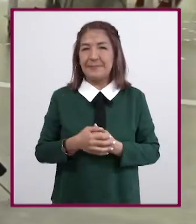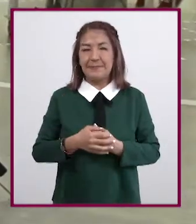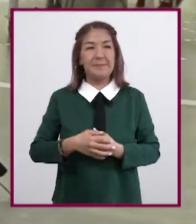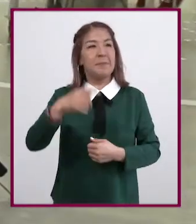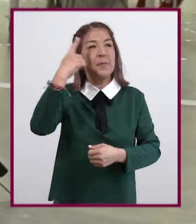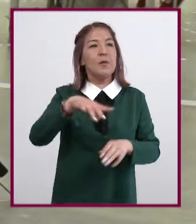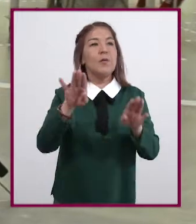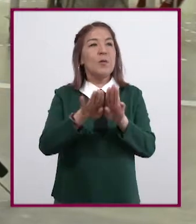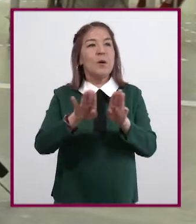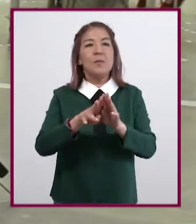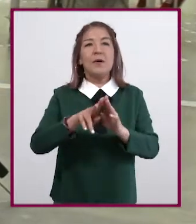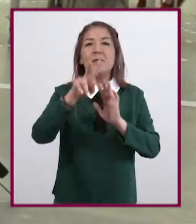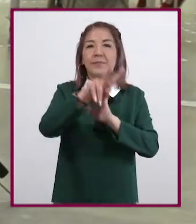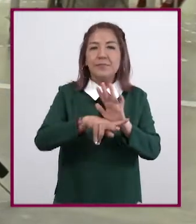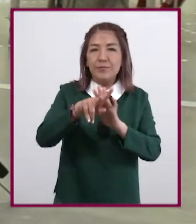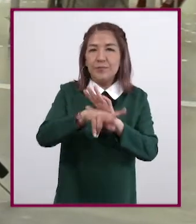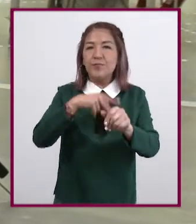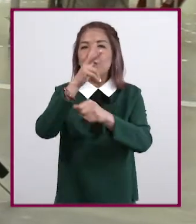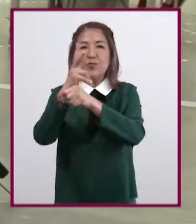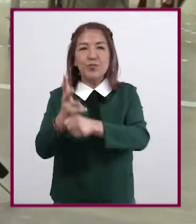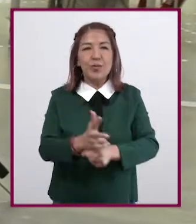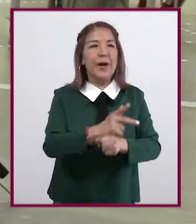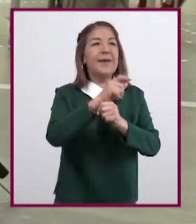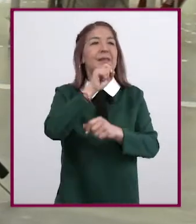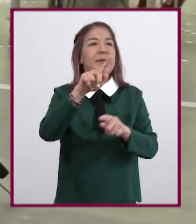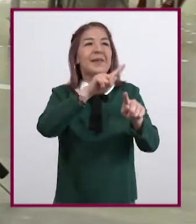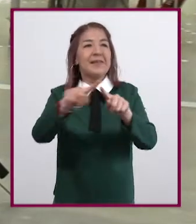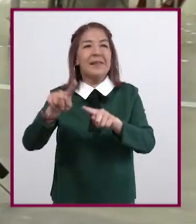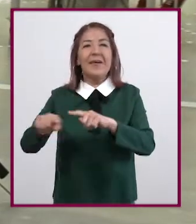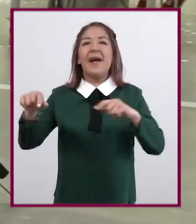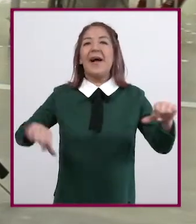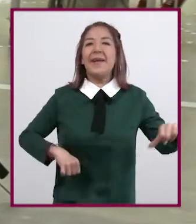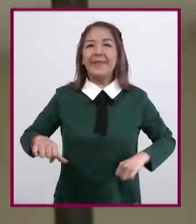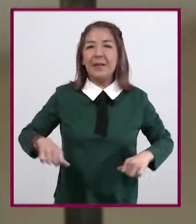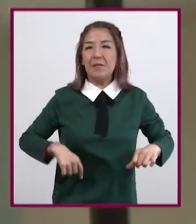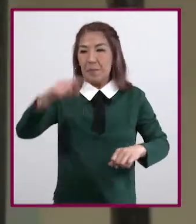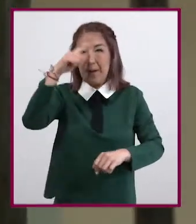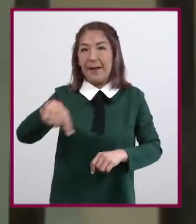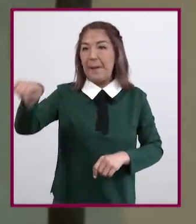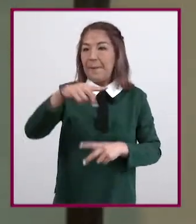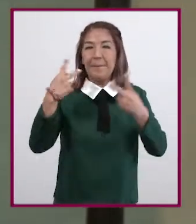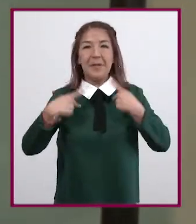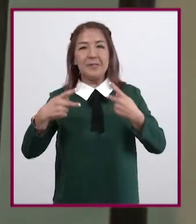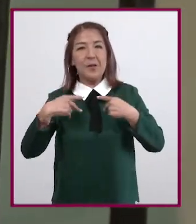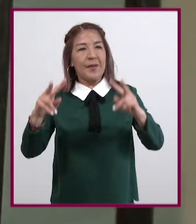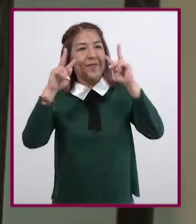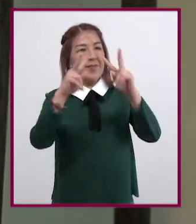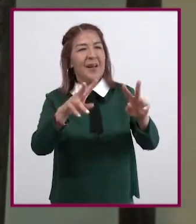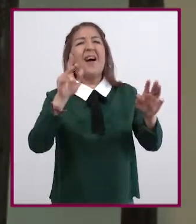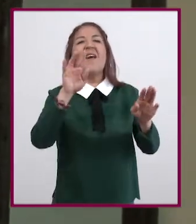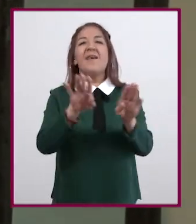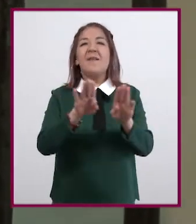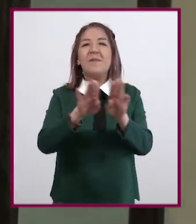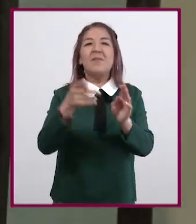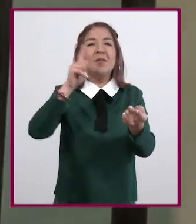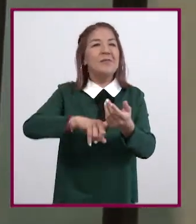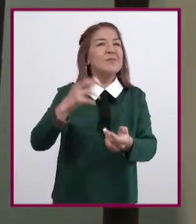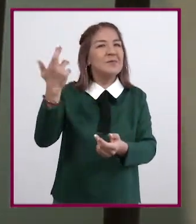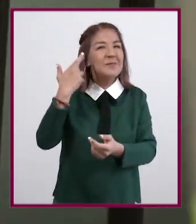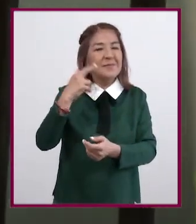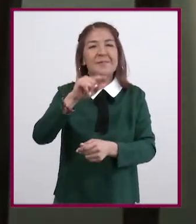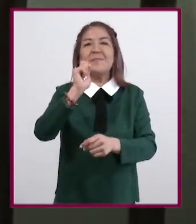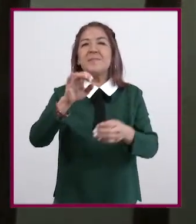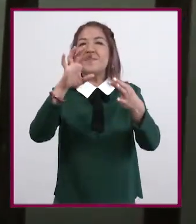para documentarlo, sino impulsar que hubiera un pequeño evento en el que pudiera mostrar cómo suena y luego invitar para restaurar